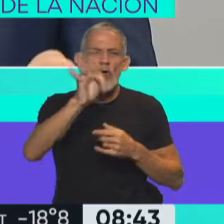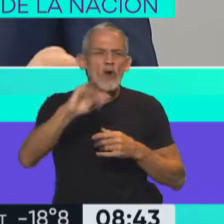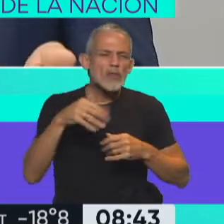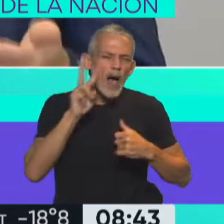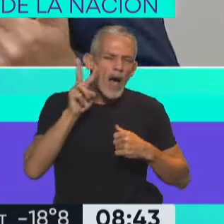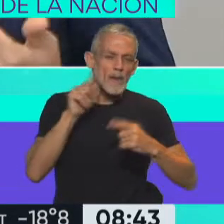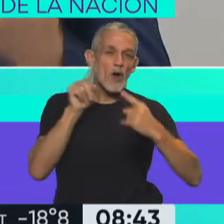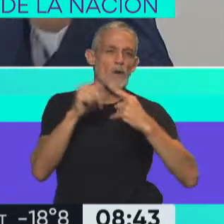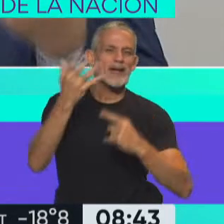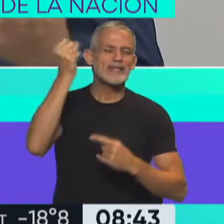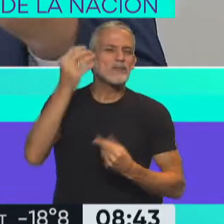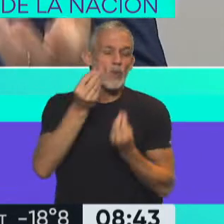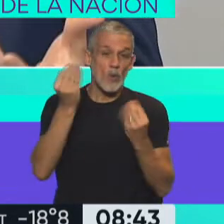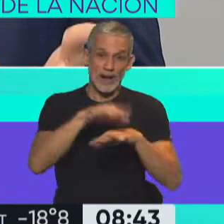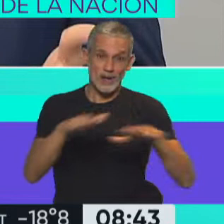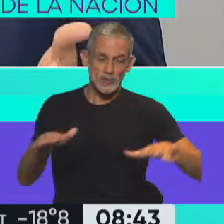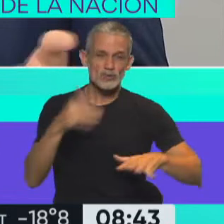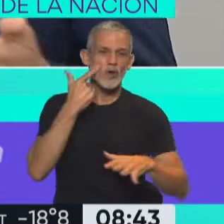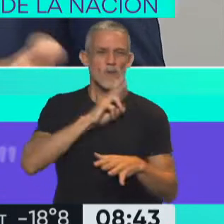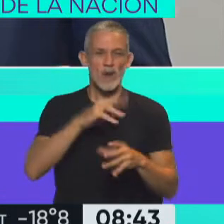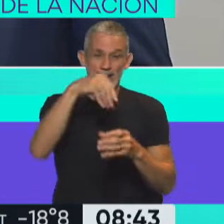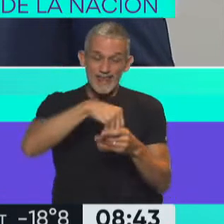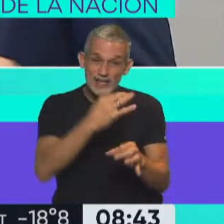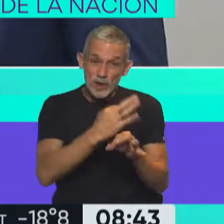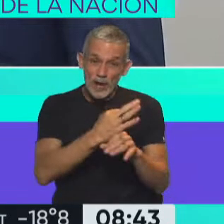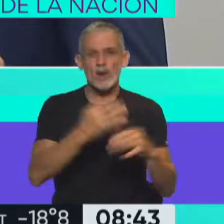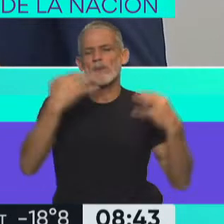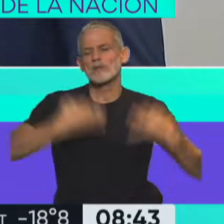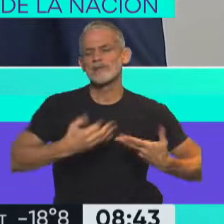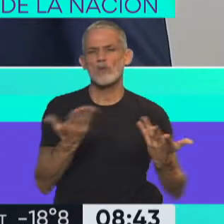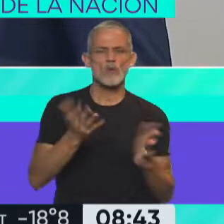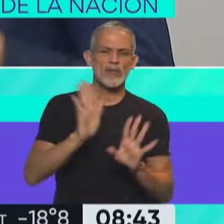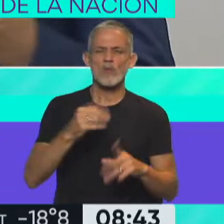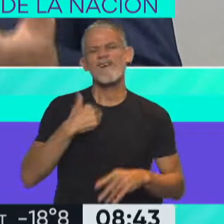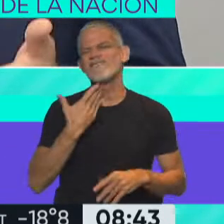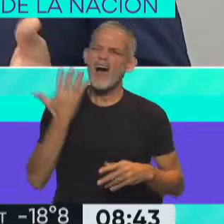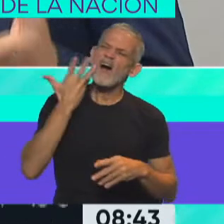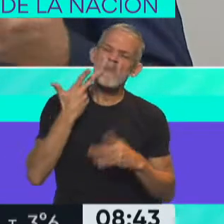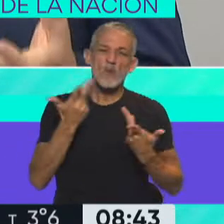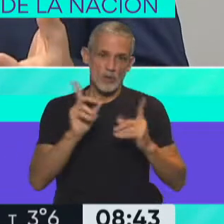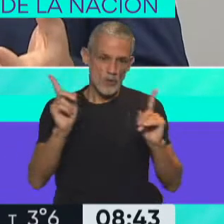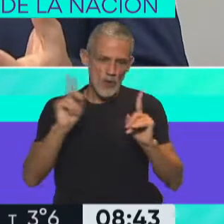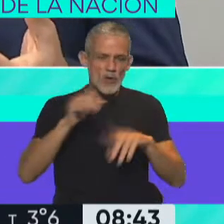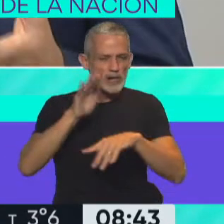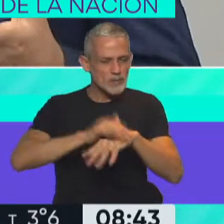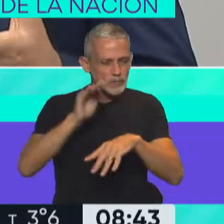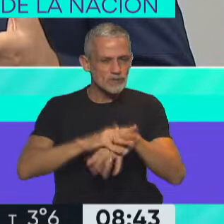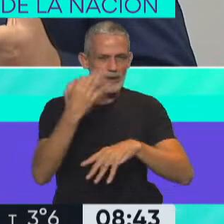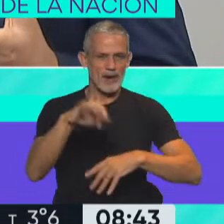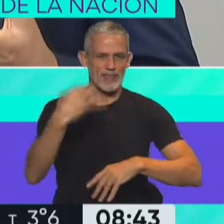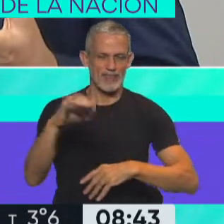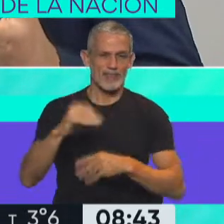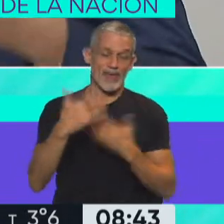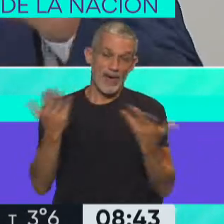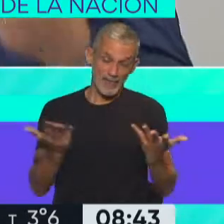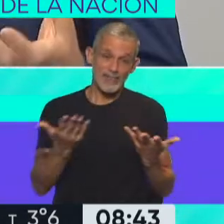el objetivo, ¿no? Que los chicos y chicas estén en la escuela de manera segura. No es una cuestión de deseo, es una cuestión de responsabilidad y es una